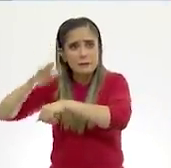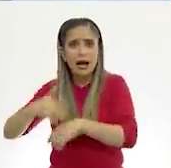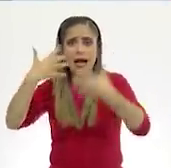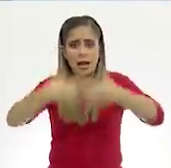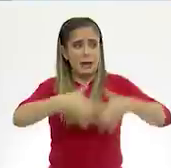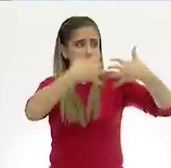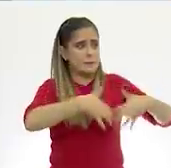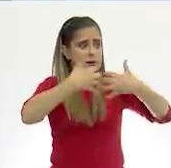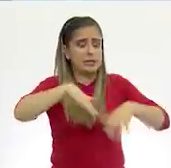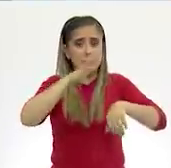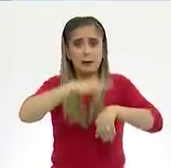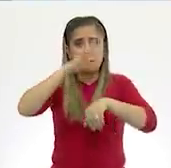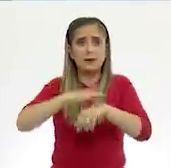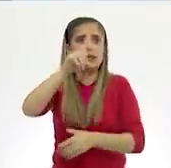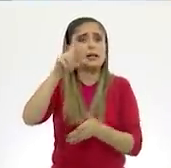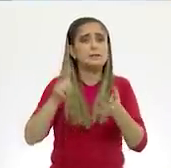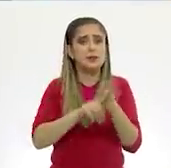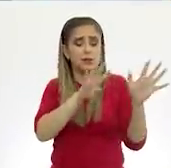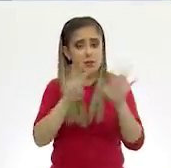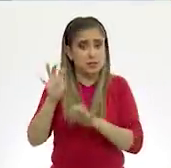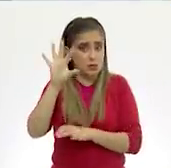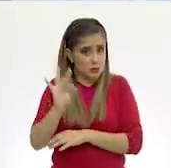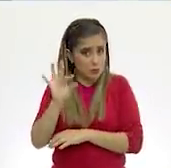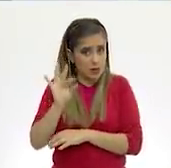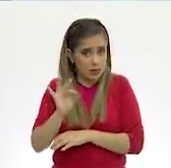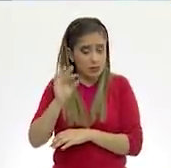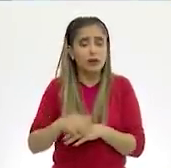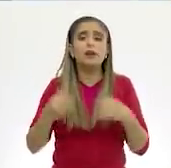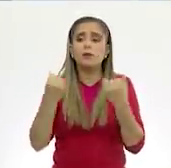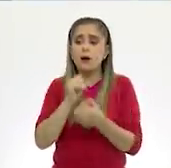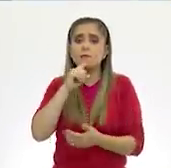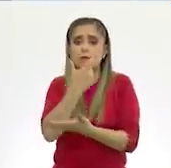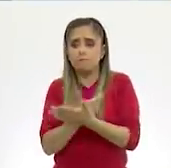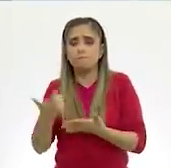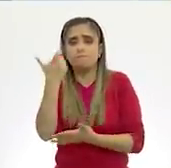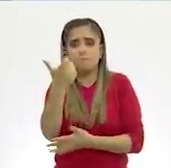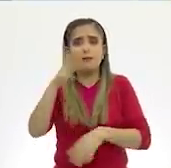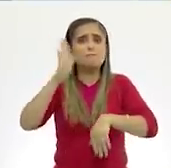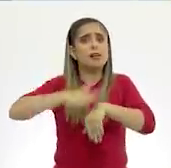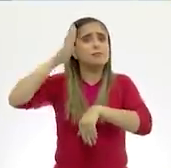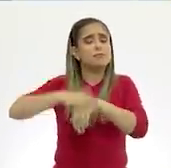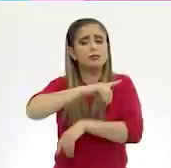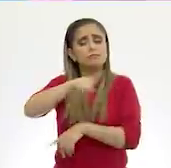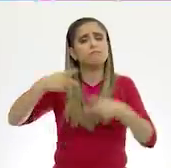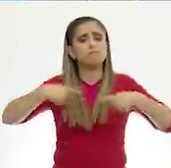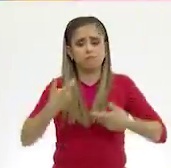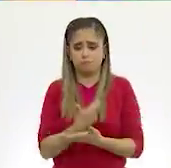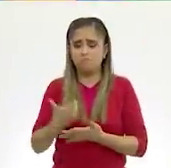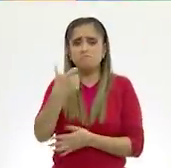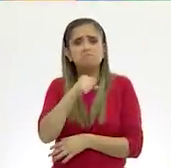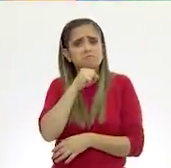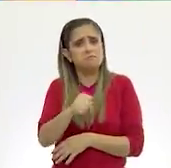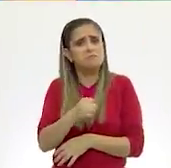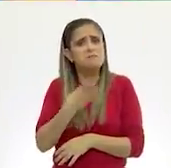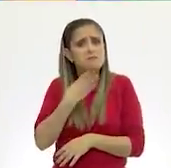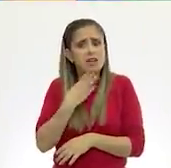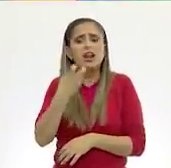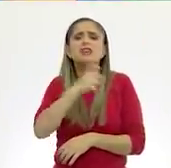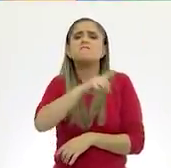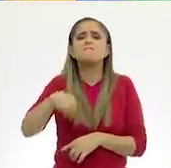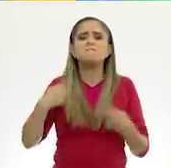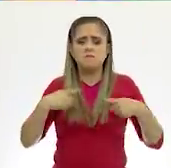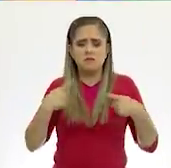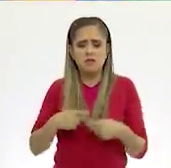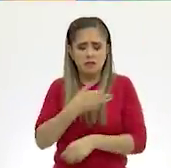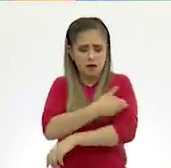de 1940. Además, hubo ingresos más elevados, lo que permitió a la población tener